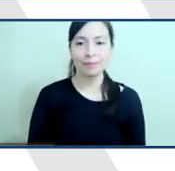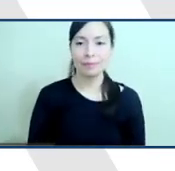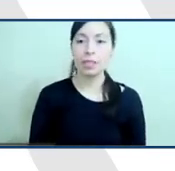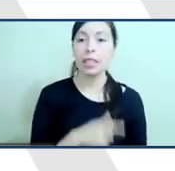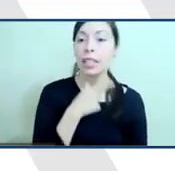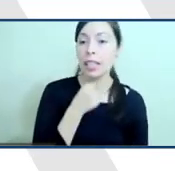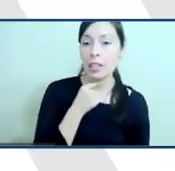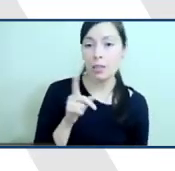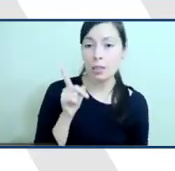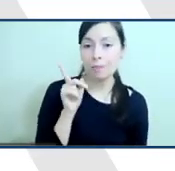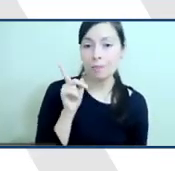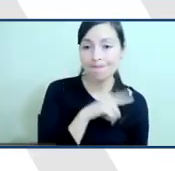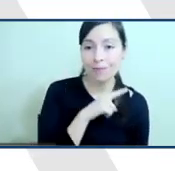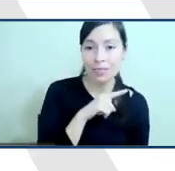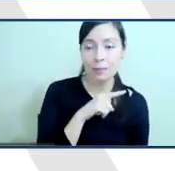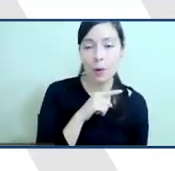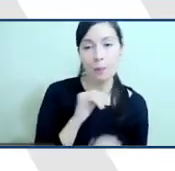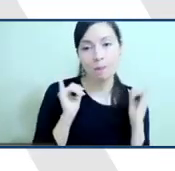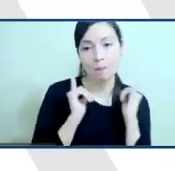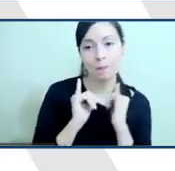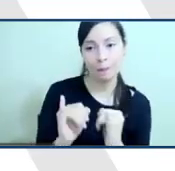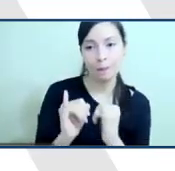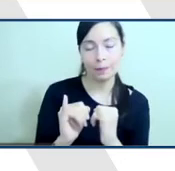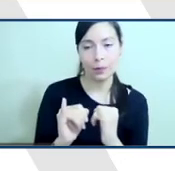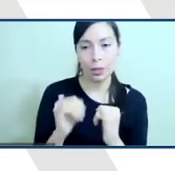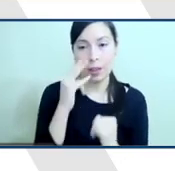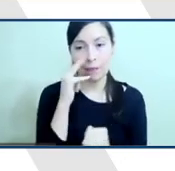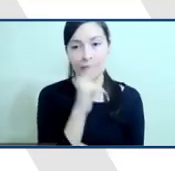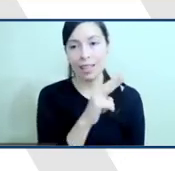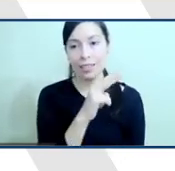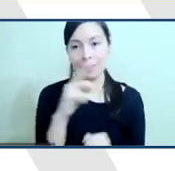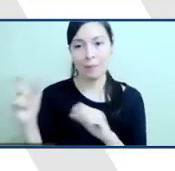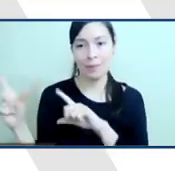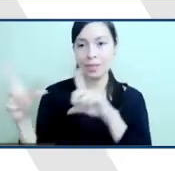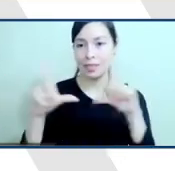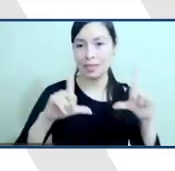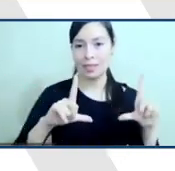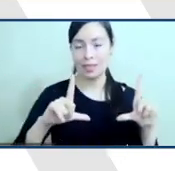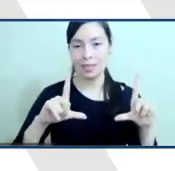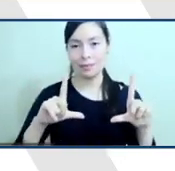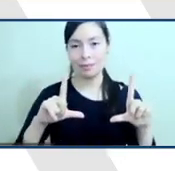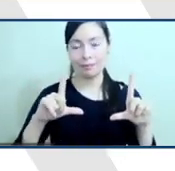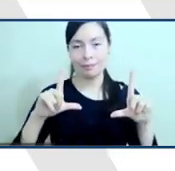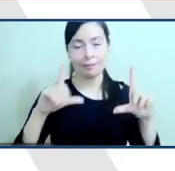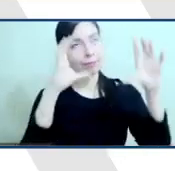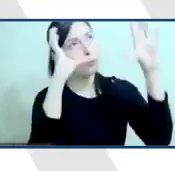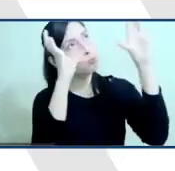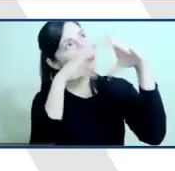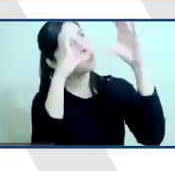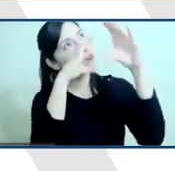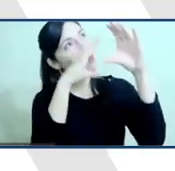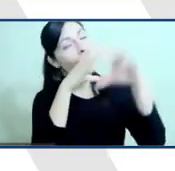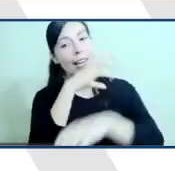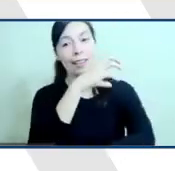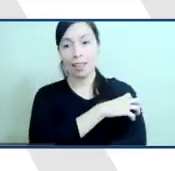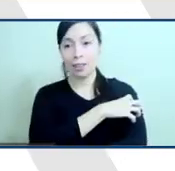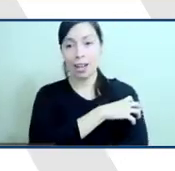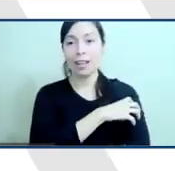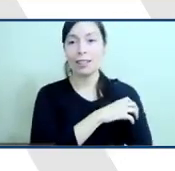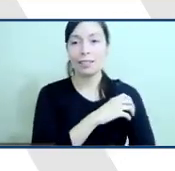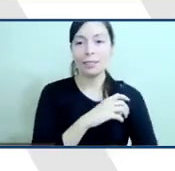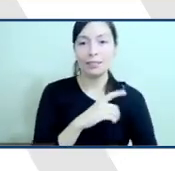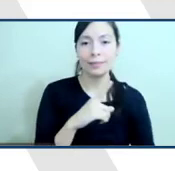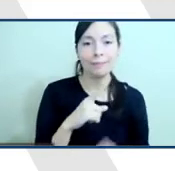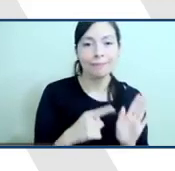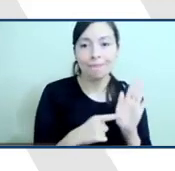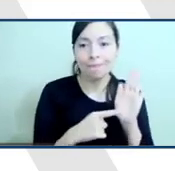terminar con un mensaje. Ustedes vieron en esta presentación que hice de la astronomía regional varias partidas falsas